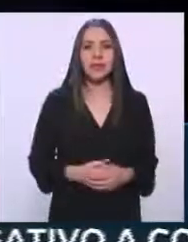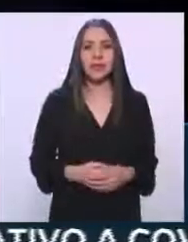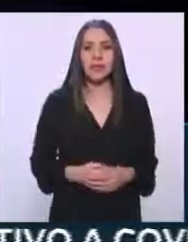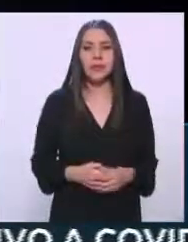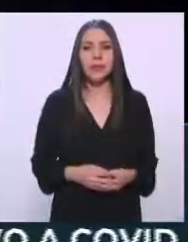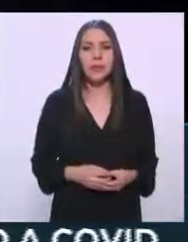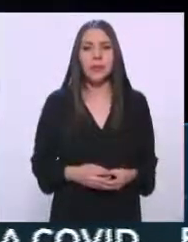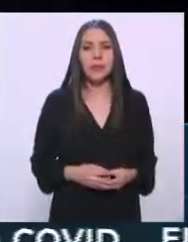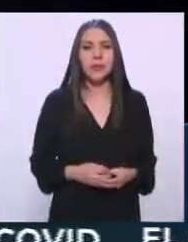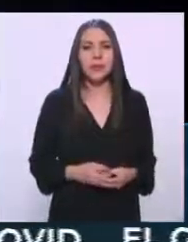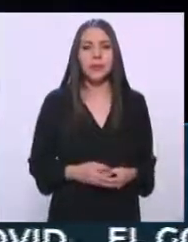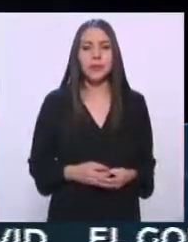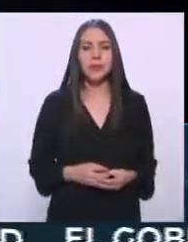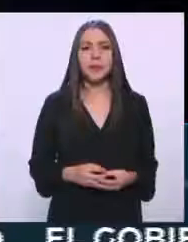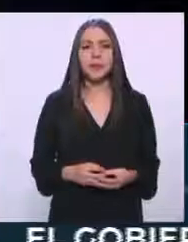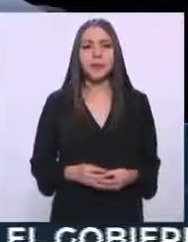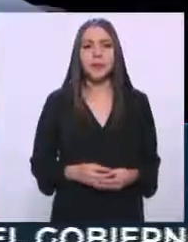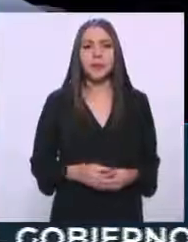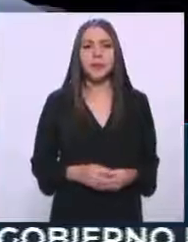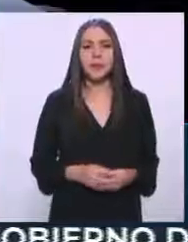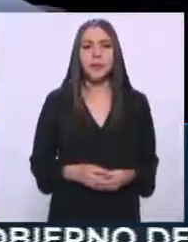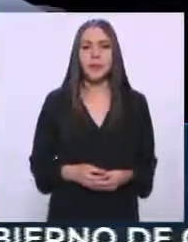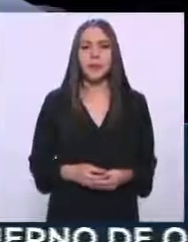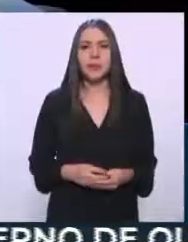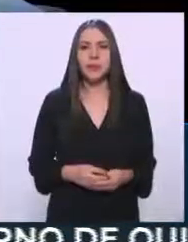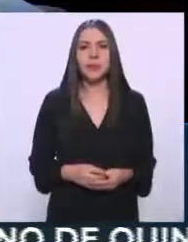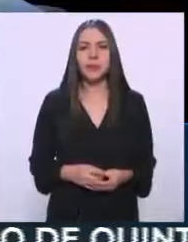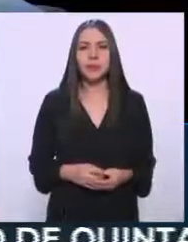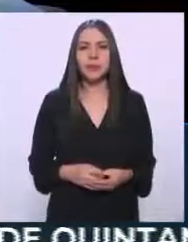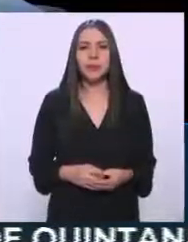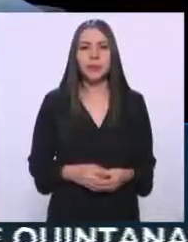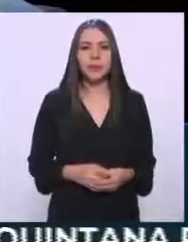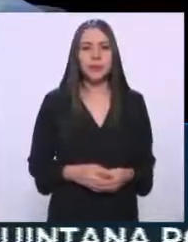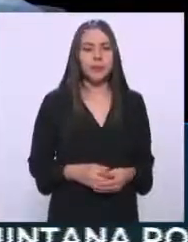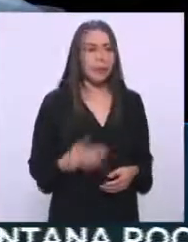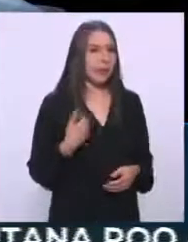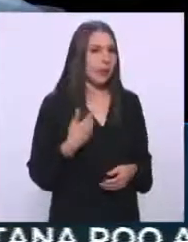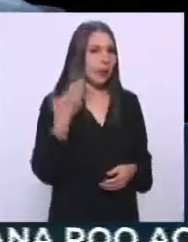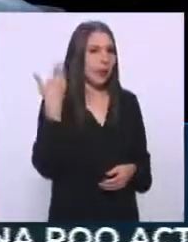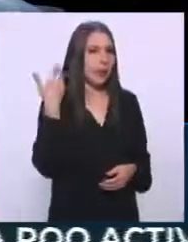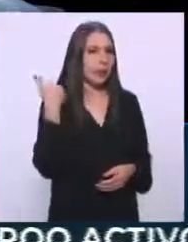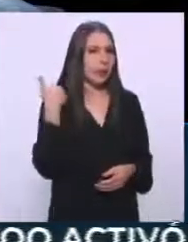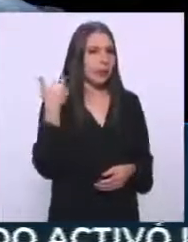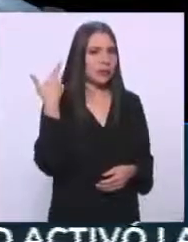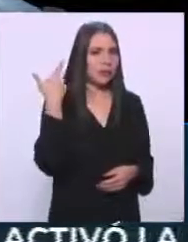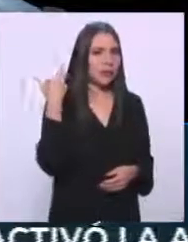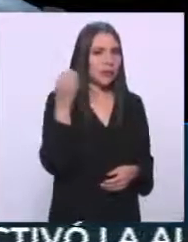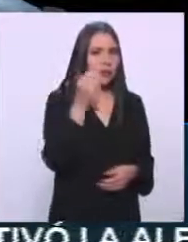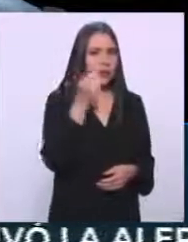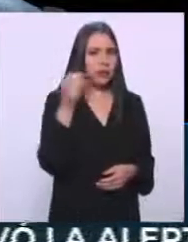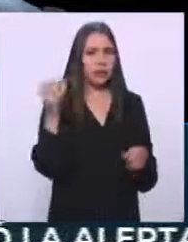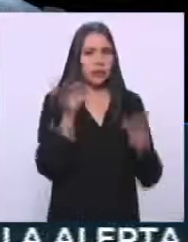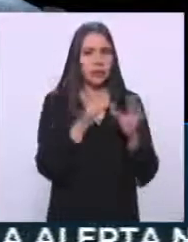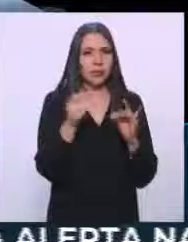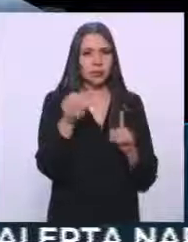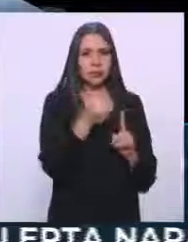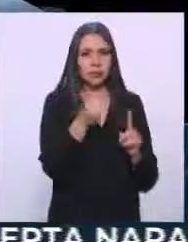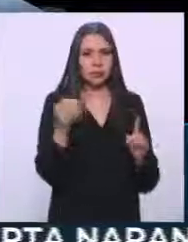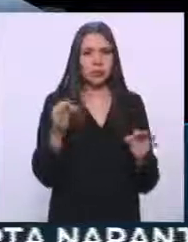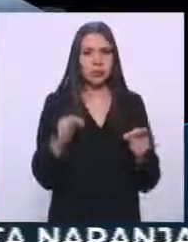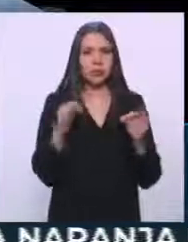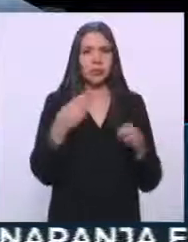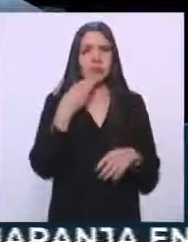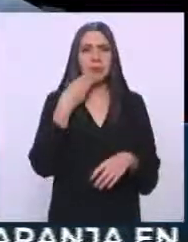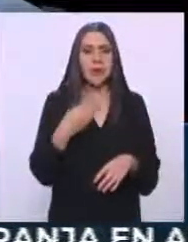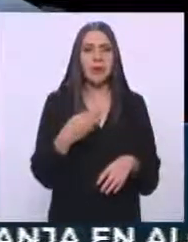Sí, la introducción que hicieron y que logré escuchar es una muy buena introducción porque da cuenta